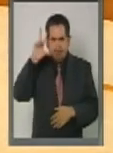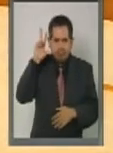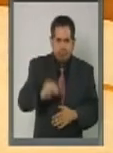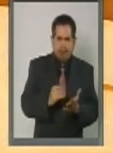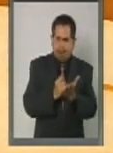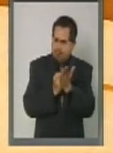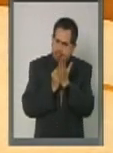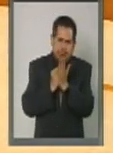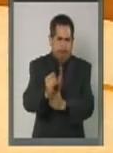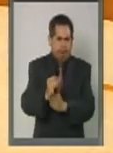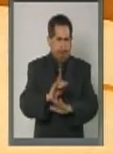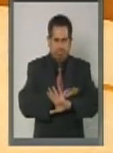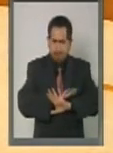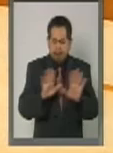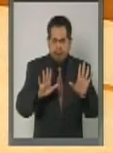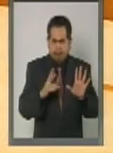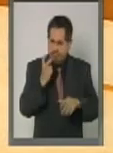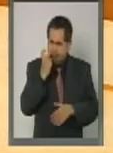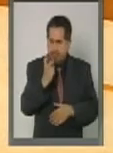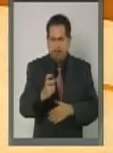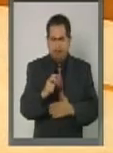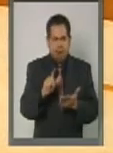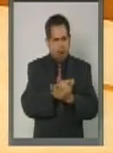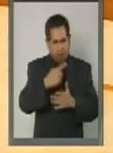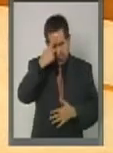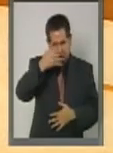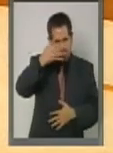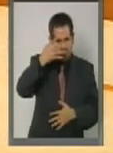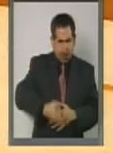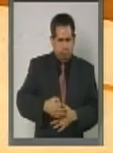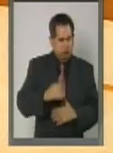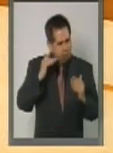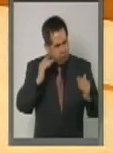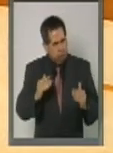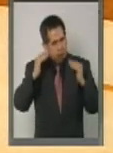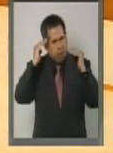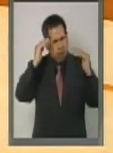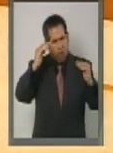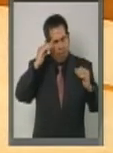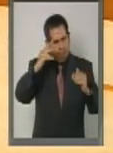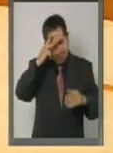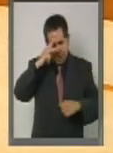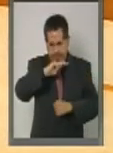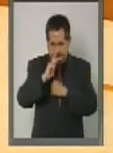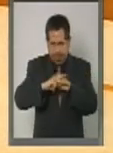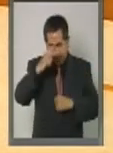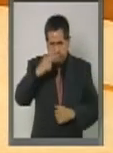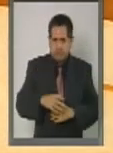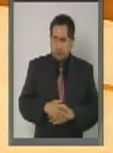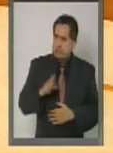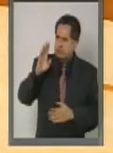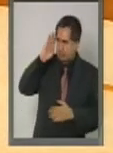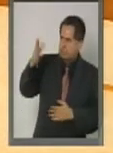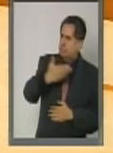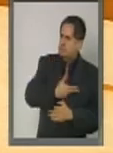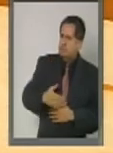parte de un principio fundamental de dignidad y de soberanía nacional. Señor